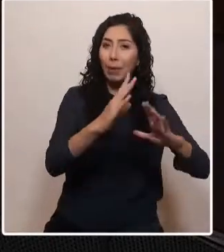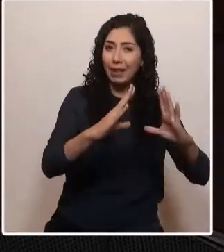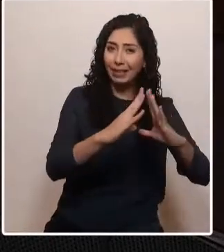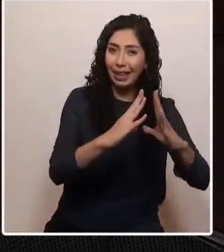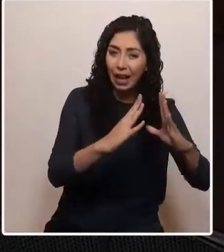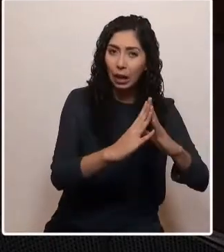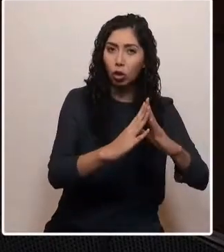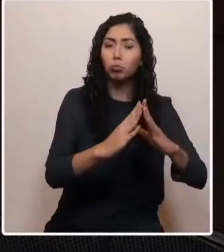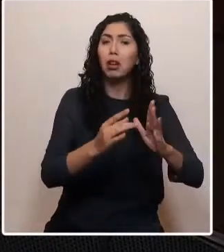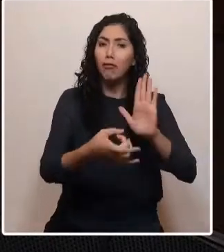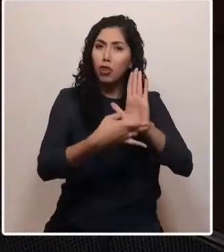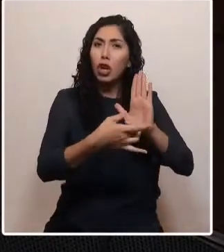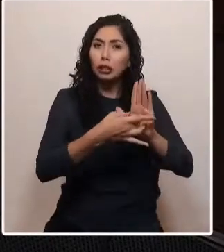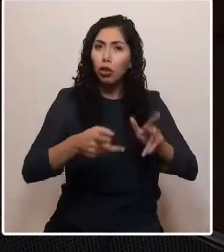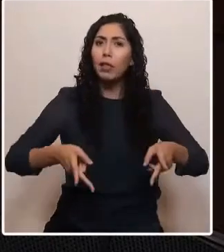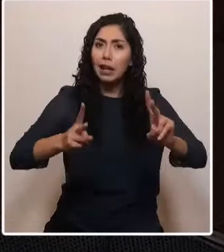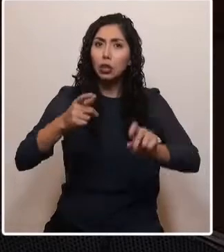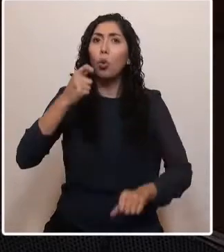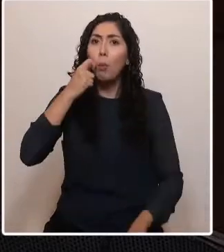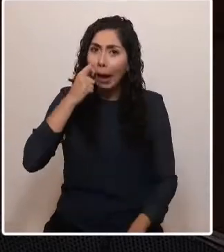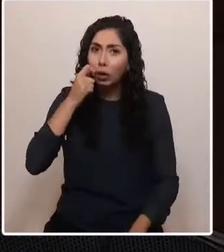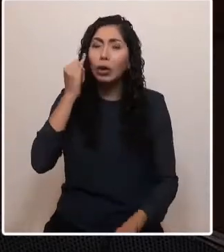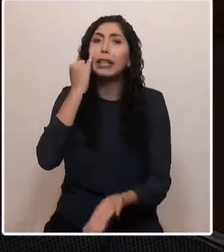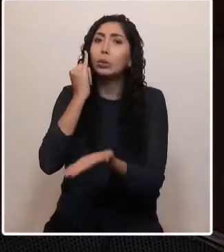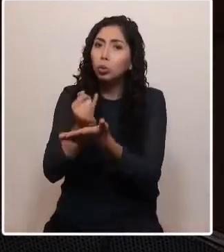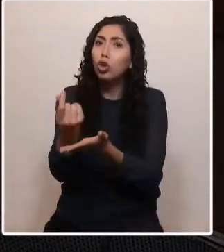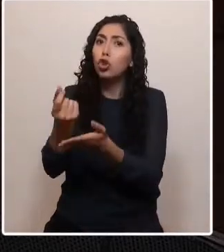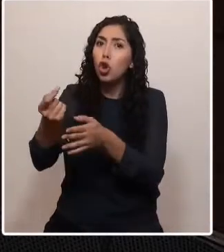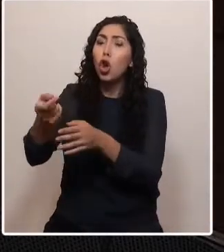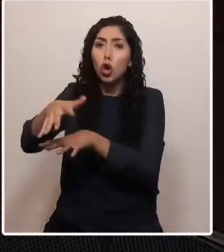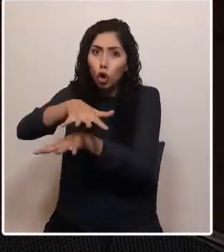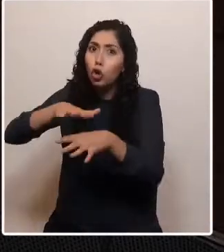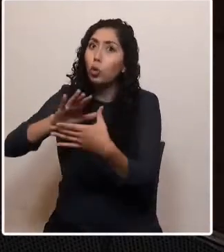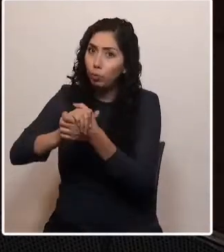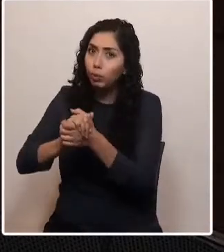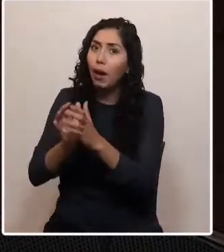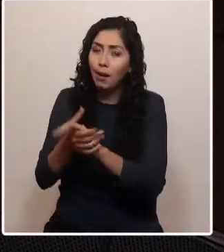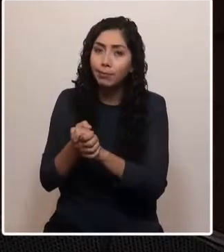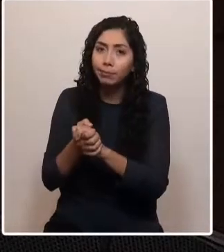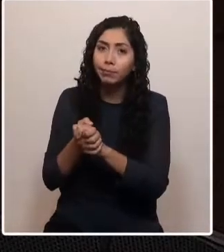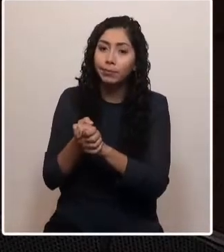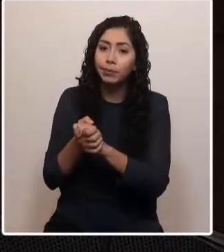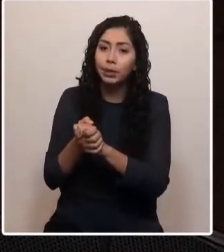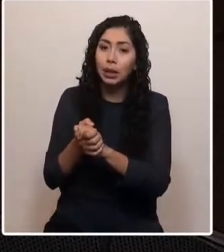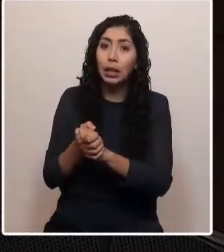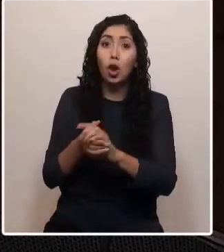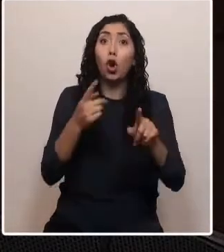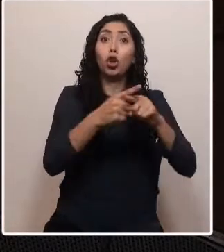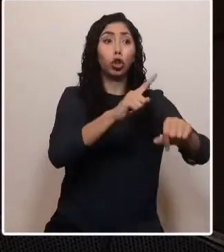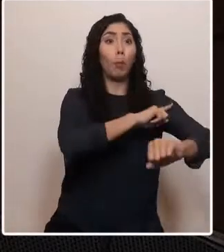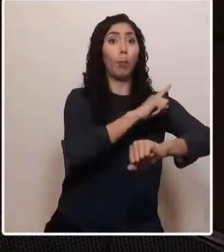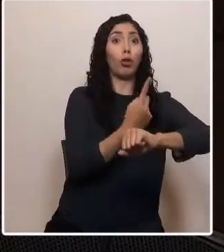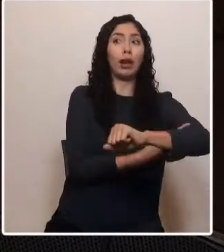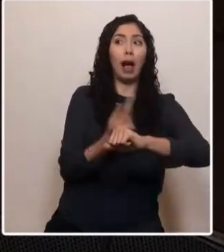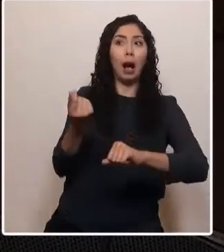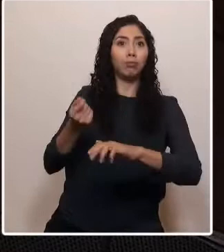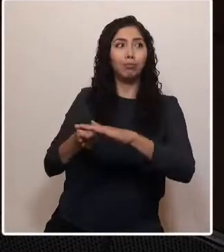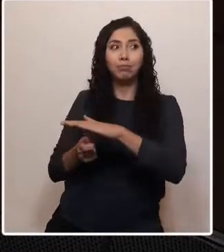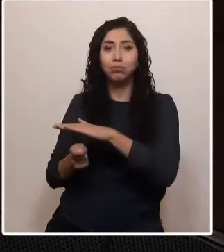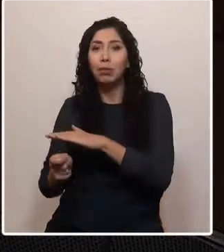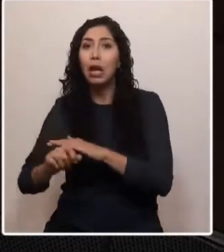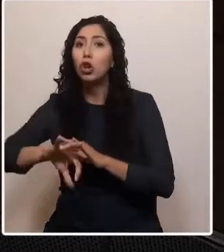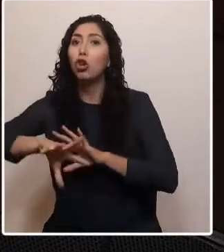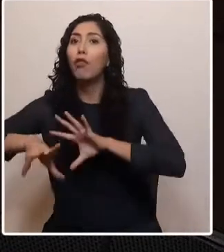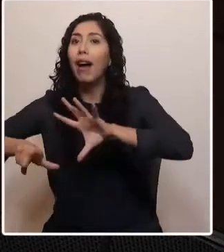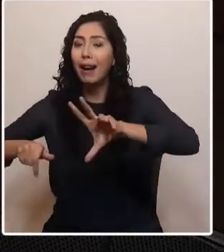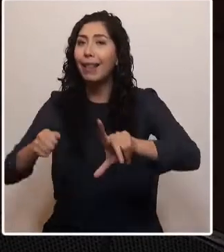que ha sido corrupta. Se ha vendido a los poderes fácticos que han metido la mano para robar dinero a todos los pueblos de Chile. Y